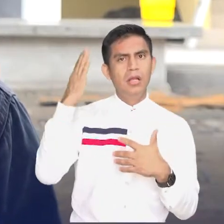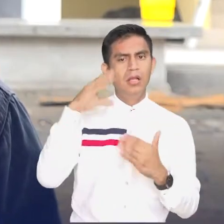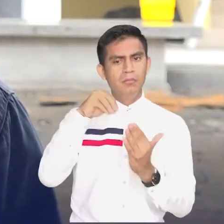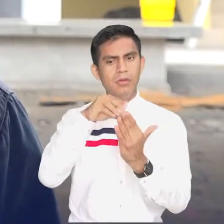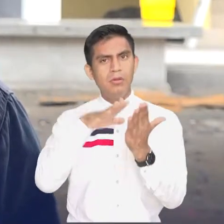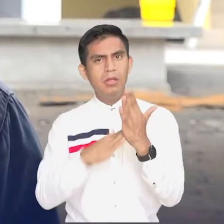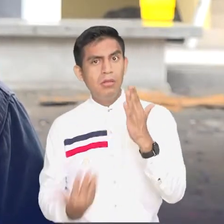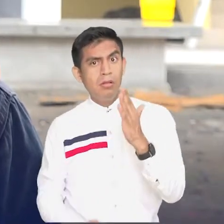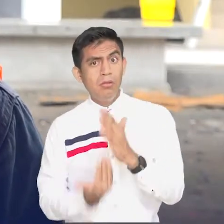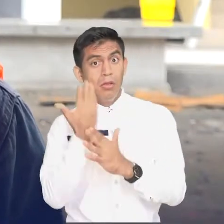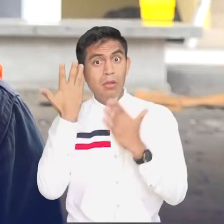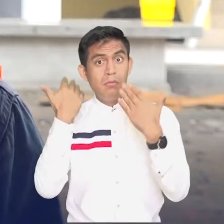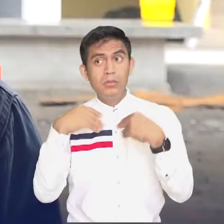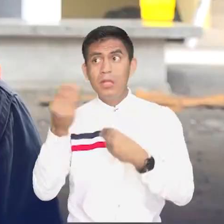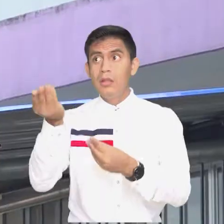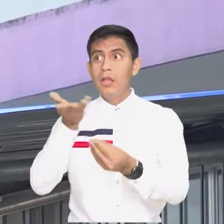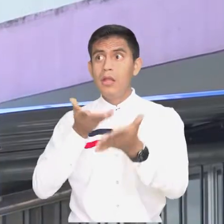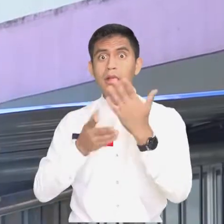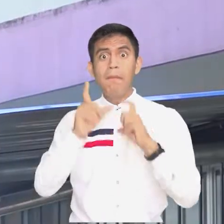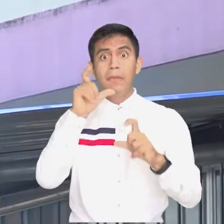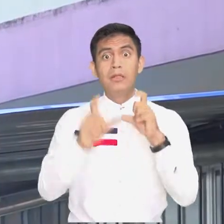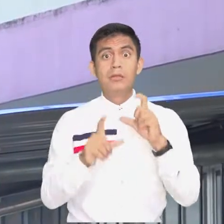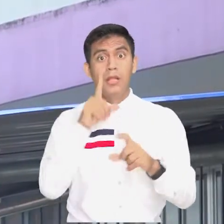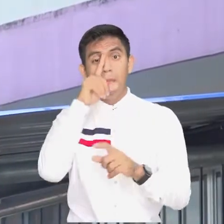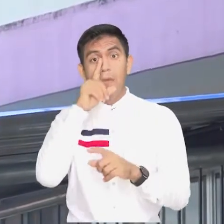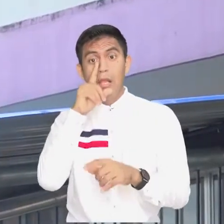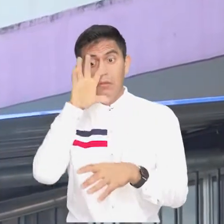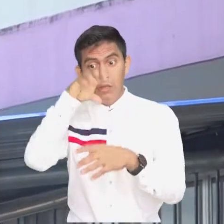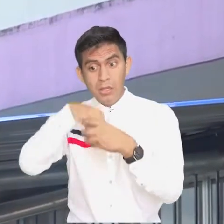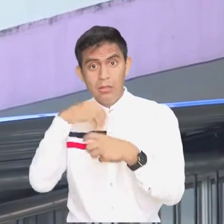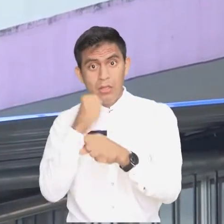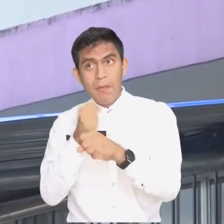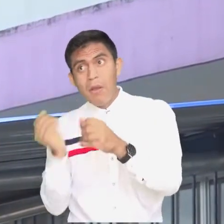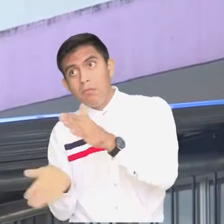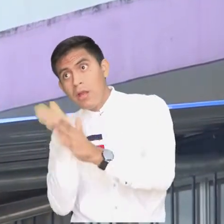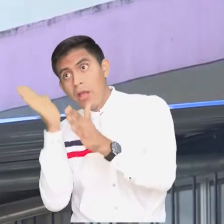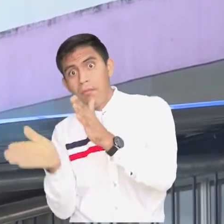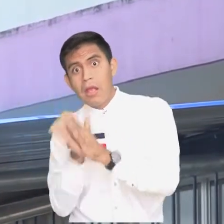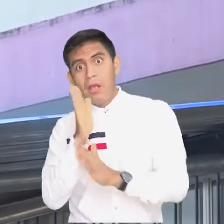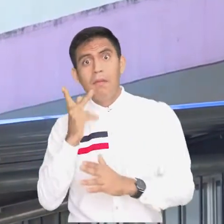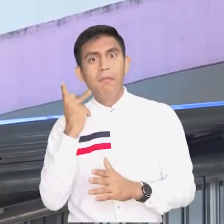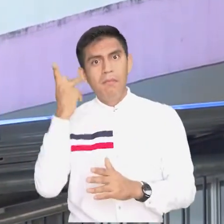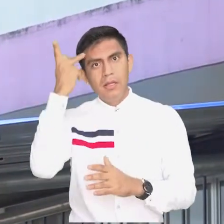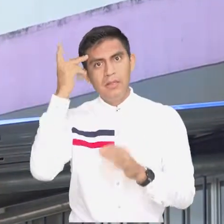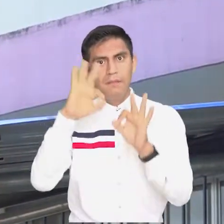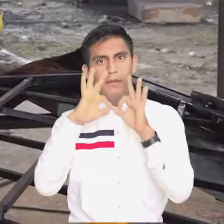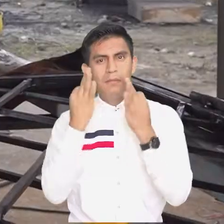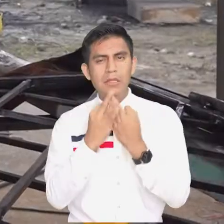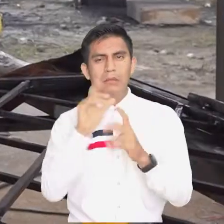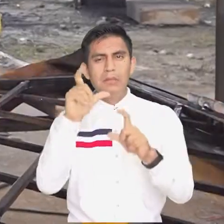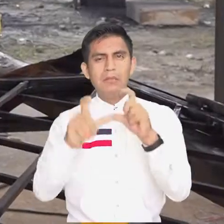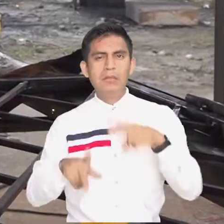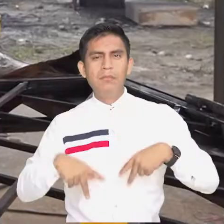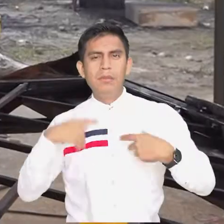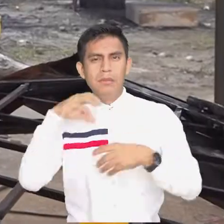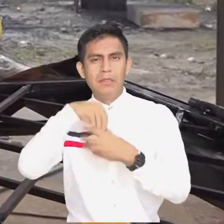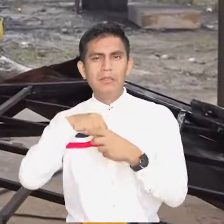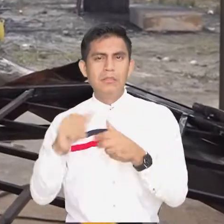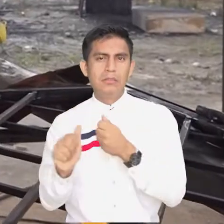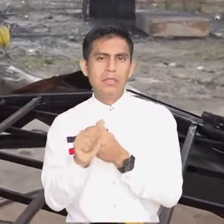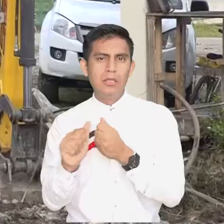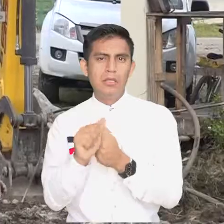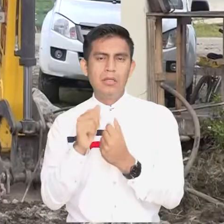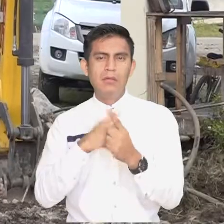estos proyectos, todas las personas que hemos trabajado aquí, tanto como padres de familias, como moradores del